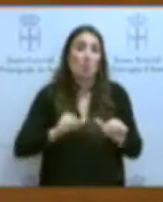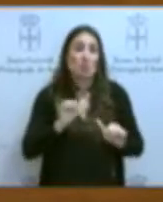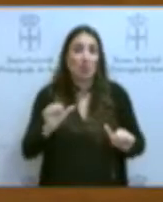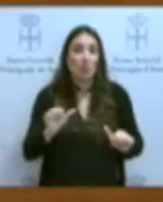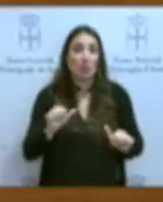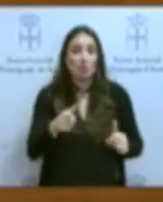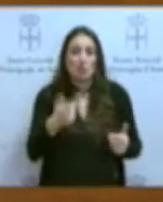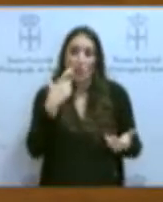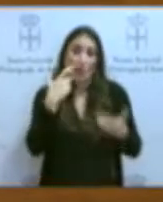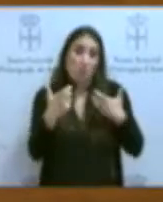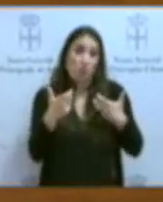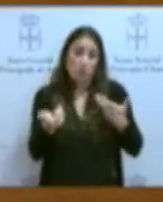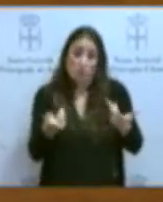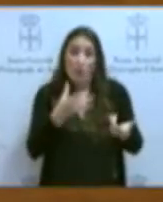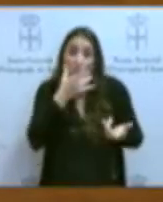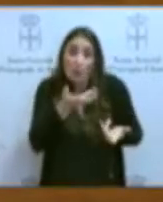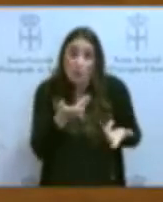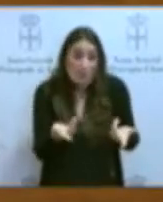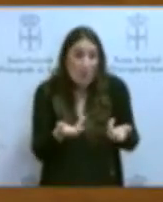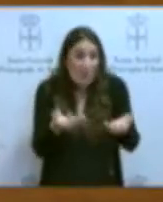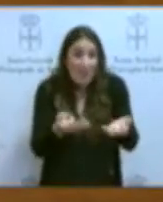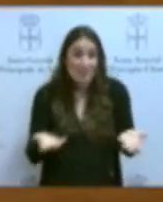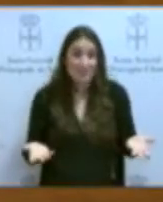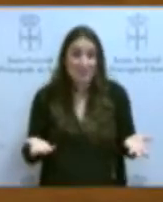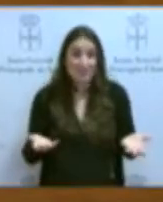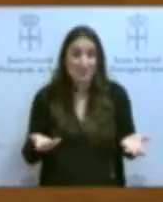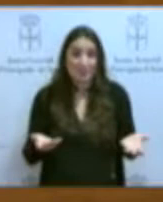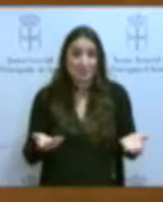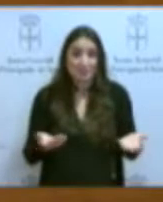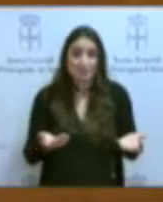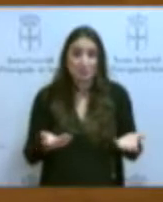las vergüenzas a relucir de cómo se están